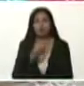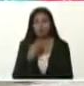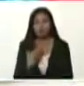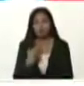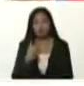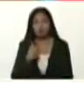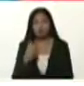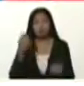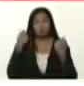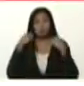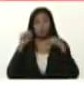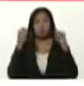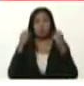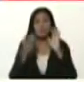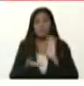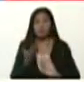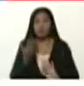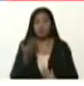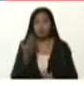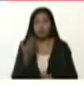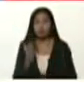hecho un ejercicio muy importante